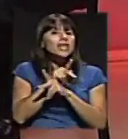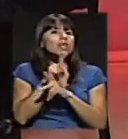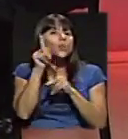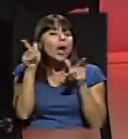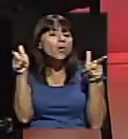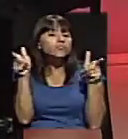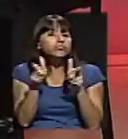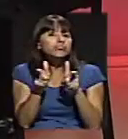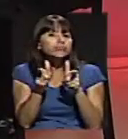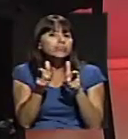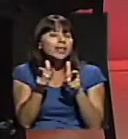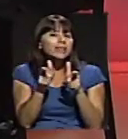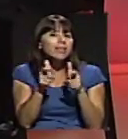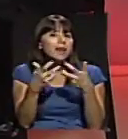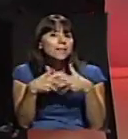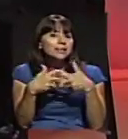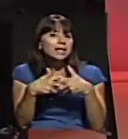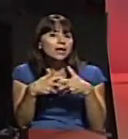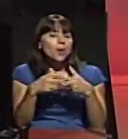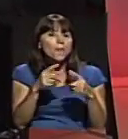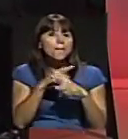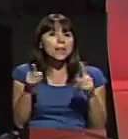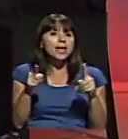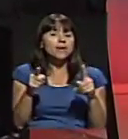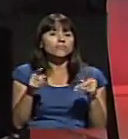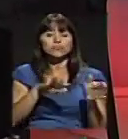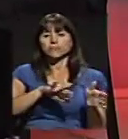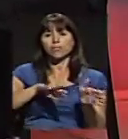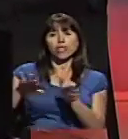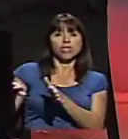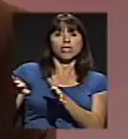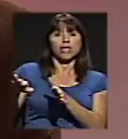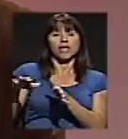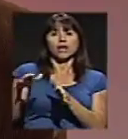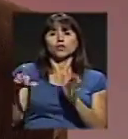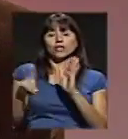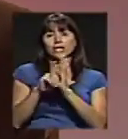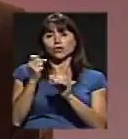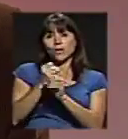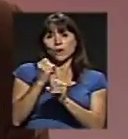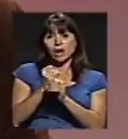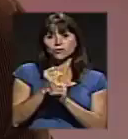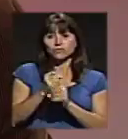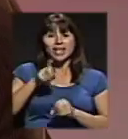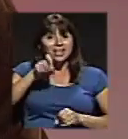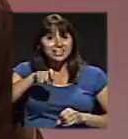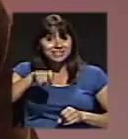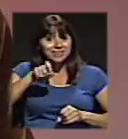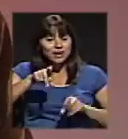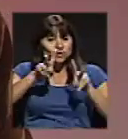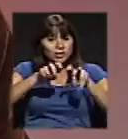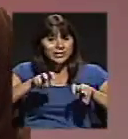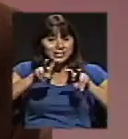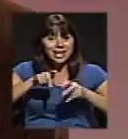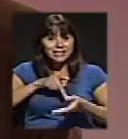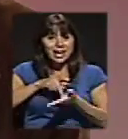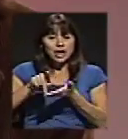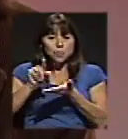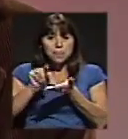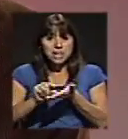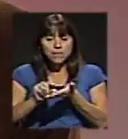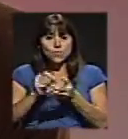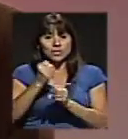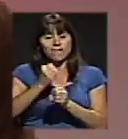del empresariado y que han abandonado la protección de los derechos laborales. Aquí es necesario revisar el salario mínimo de los trabajadores más pobres, que no alcanza